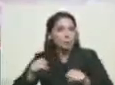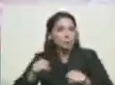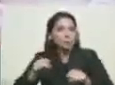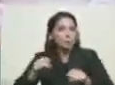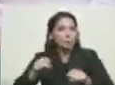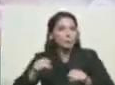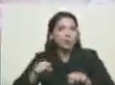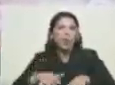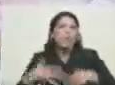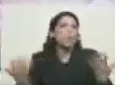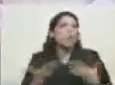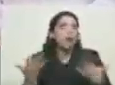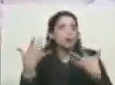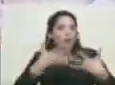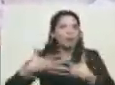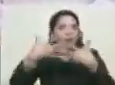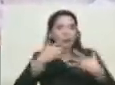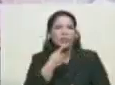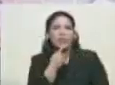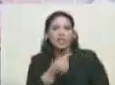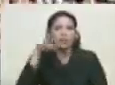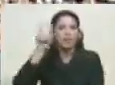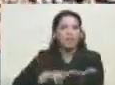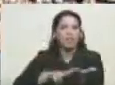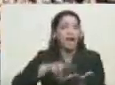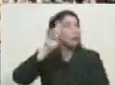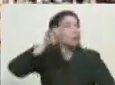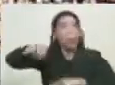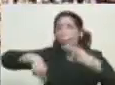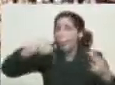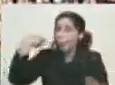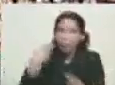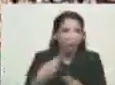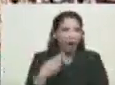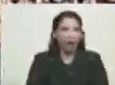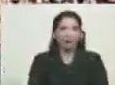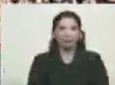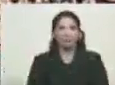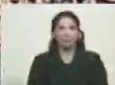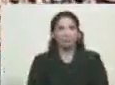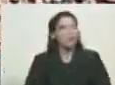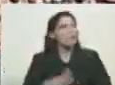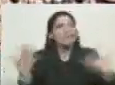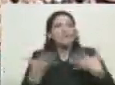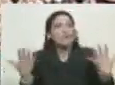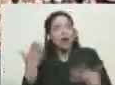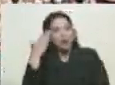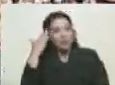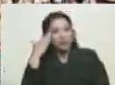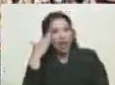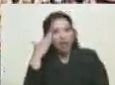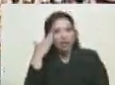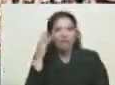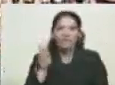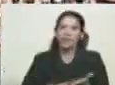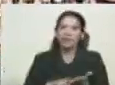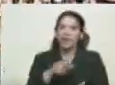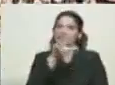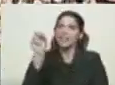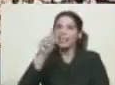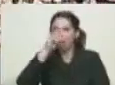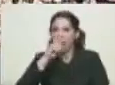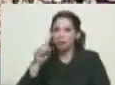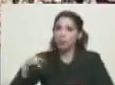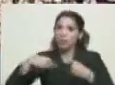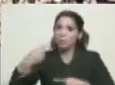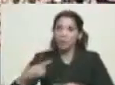¿Cuándo Estados Unidos ha dicho la verdad? ¡Nunca! ¿Cuándo se sabe la verdad? 30 años después. No